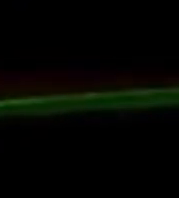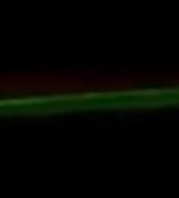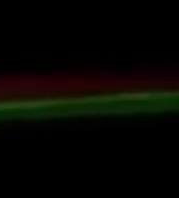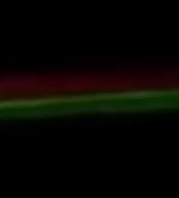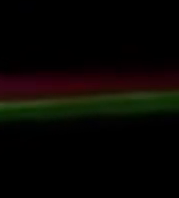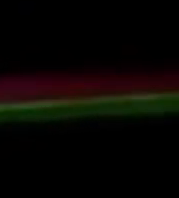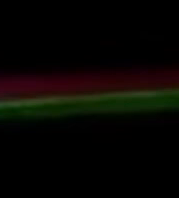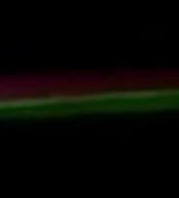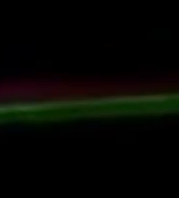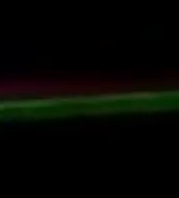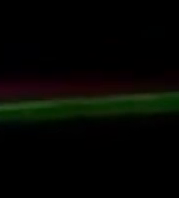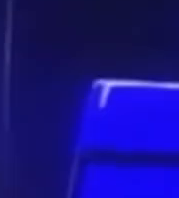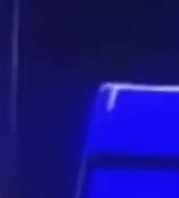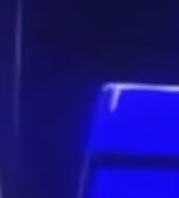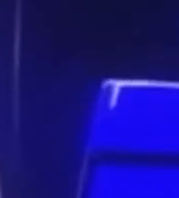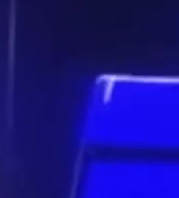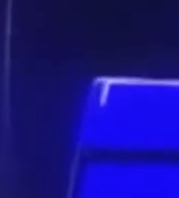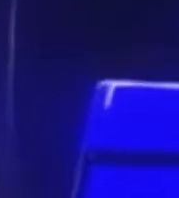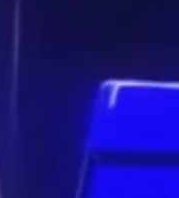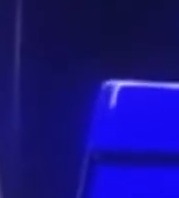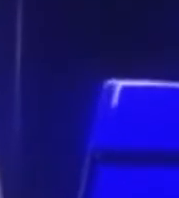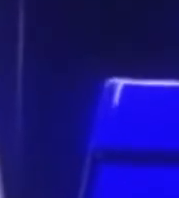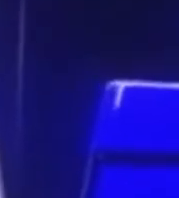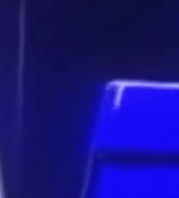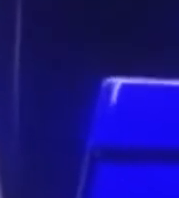pusieron en dos bancos.